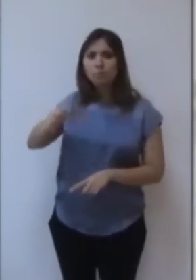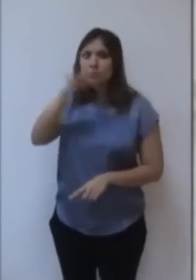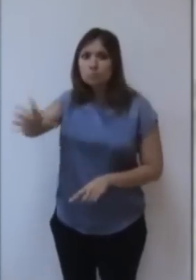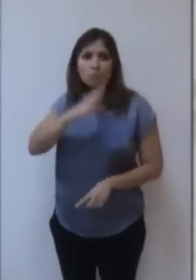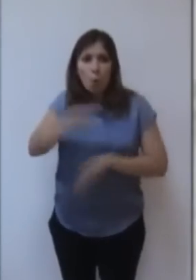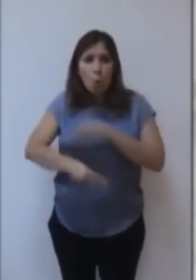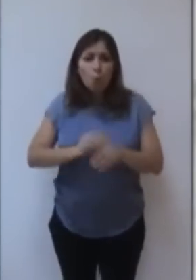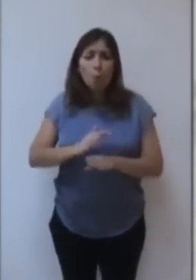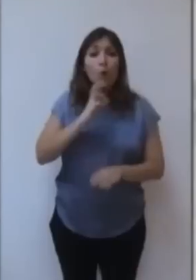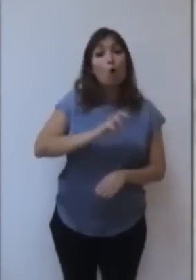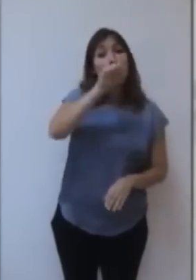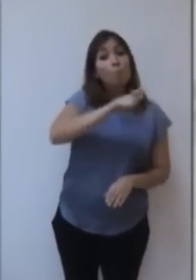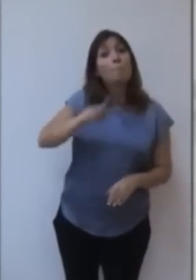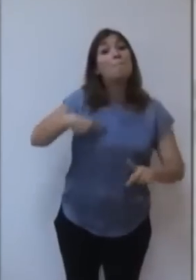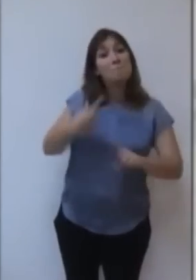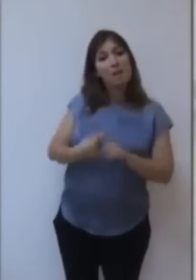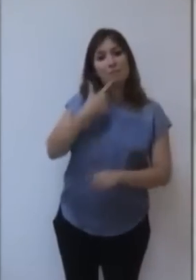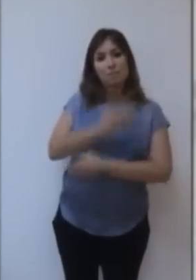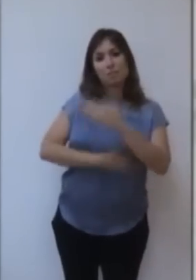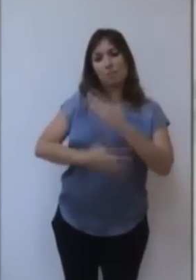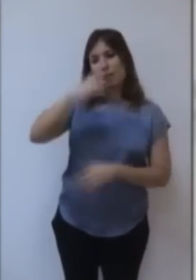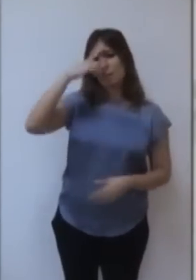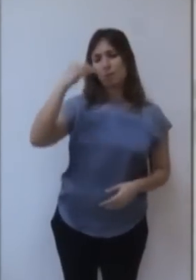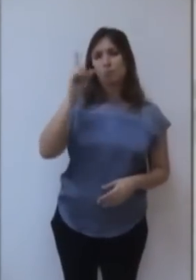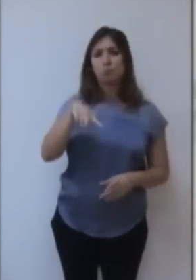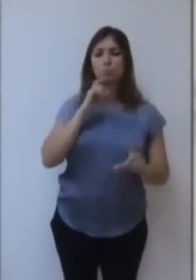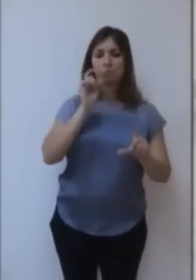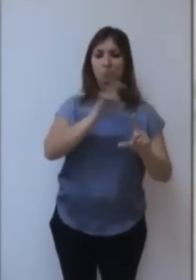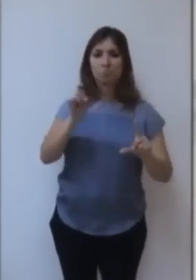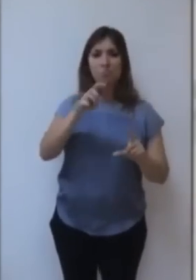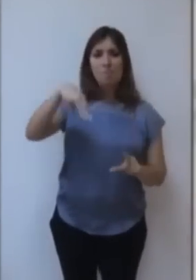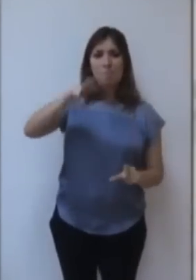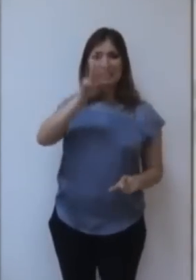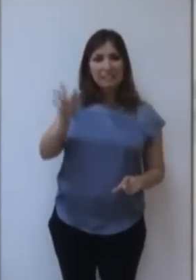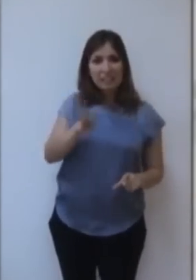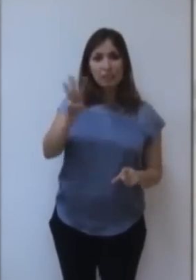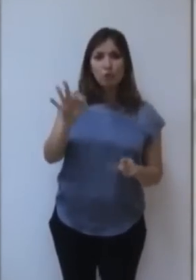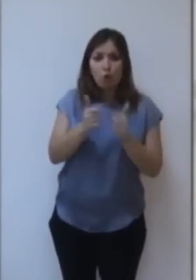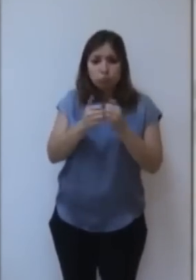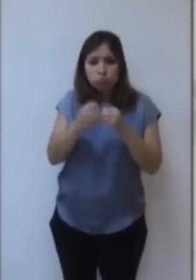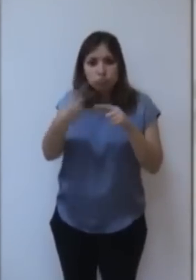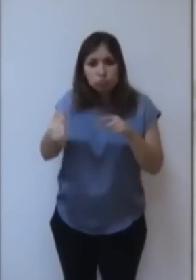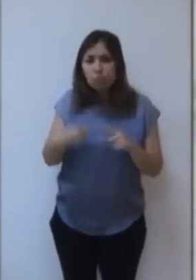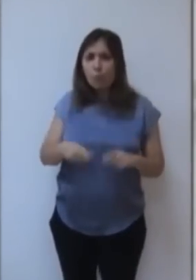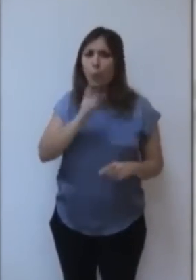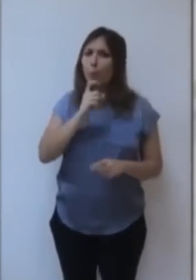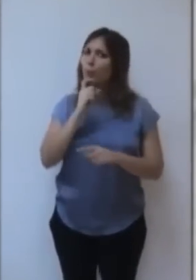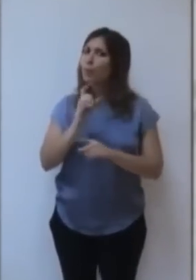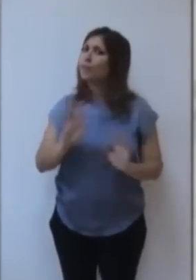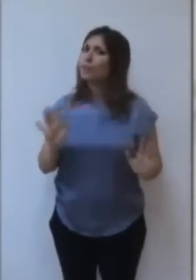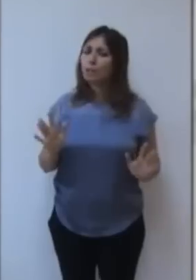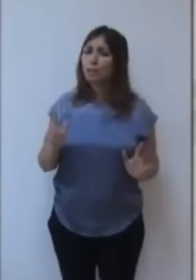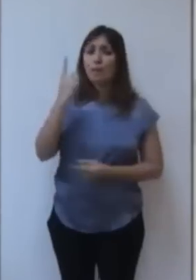además presentan una discapacidad intelectual, el manejar un reproductor MP3 es difícil, ¿no? Y muchas veces están